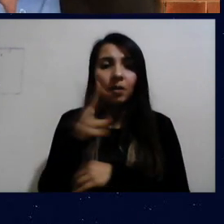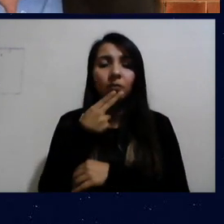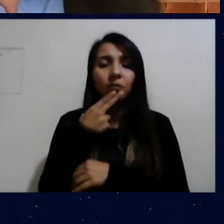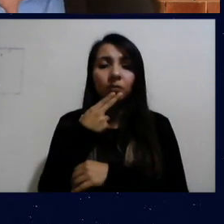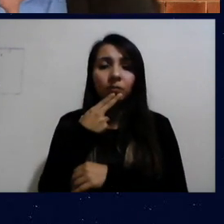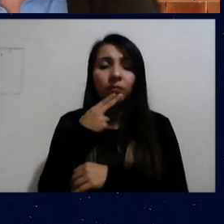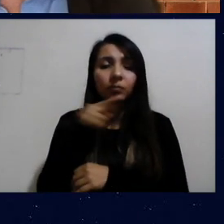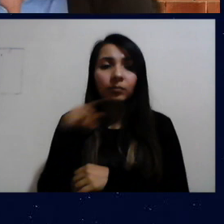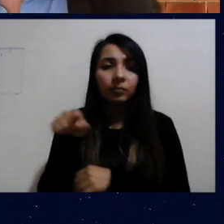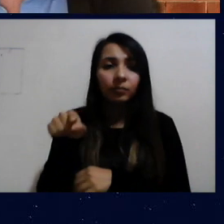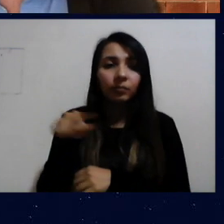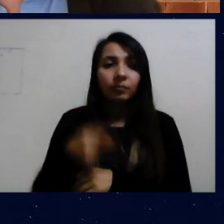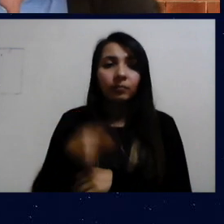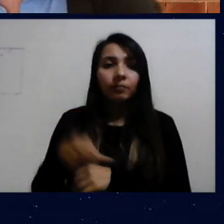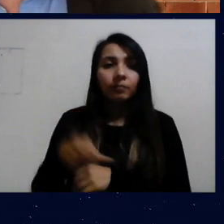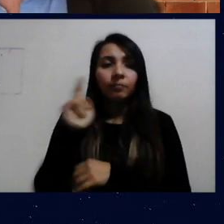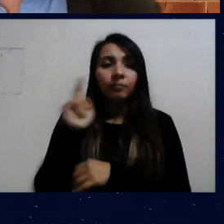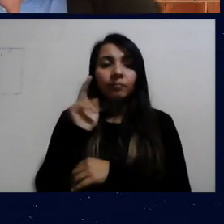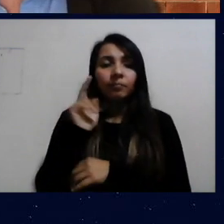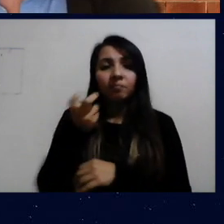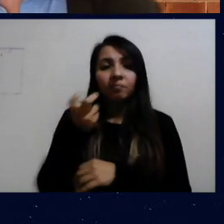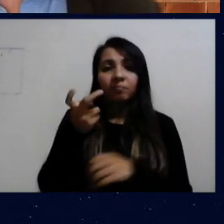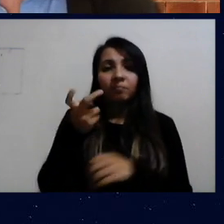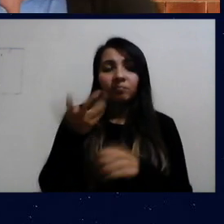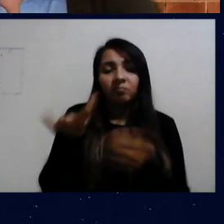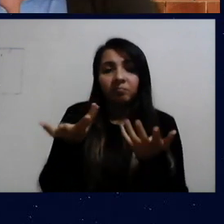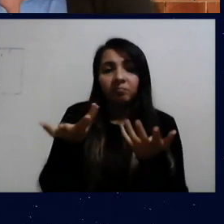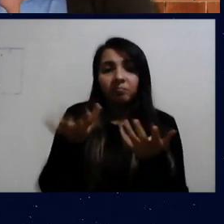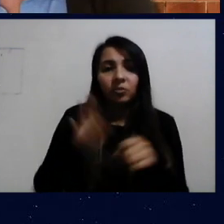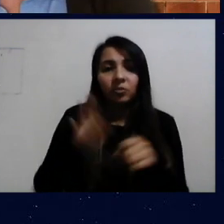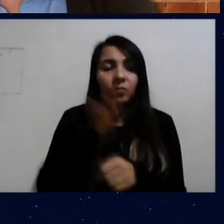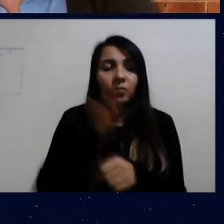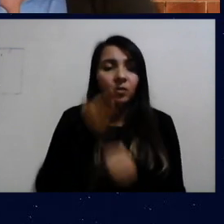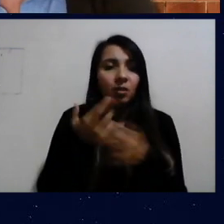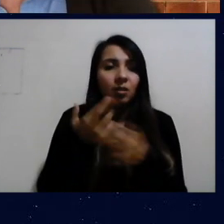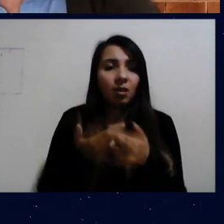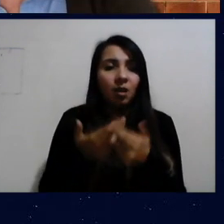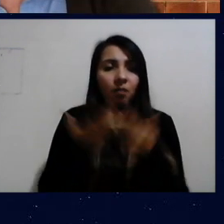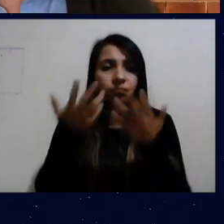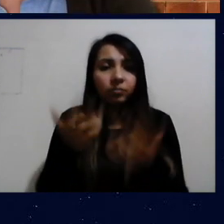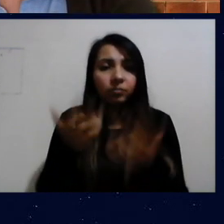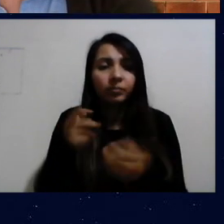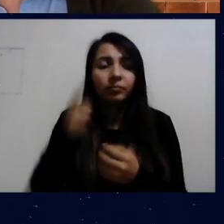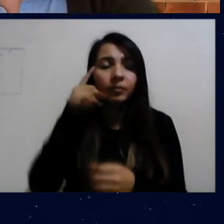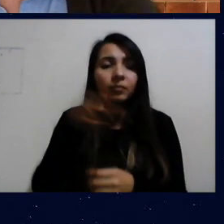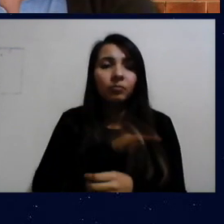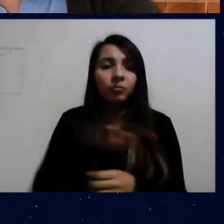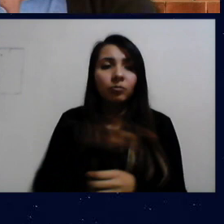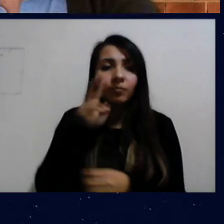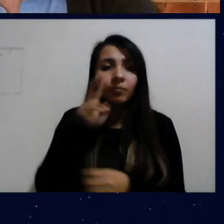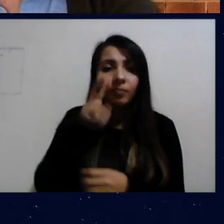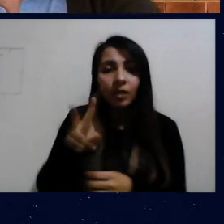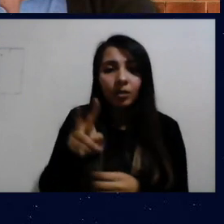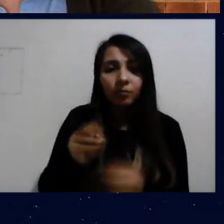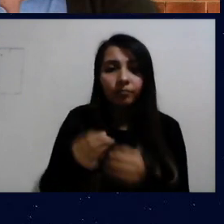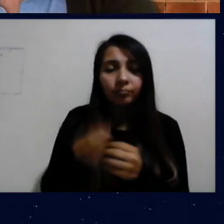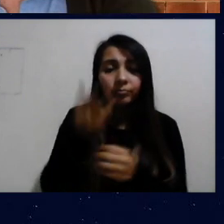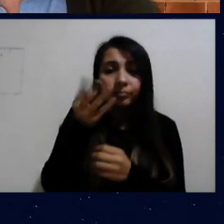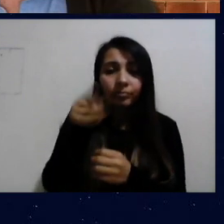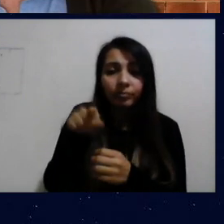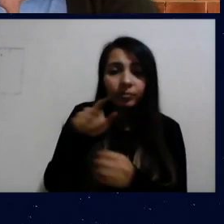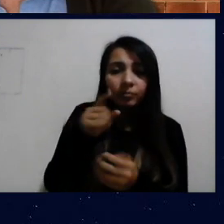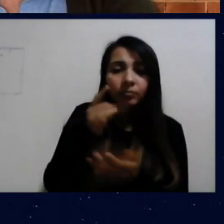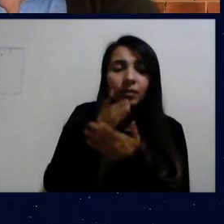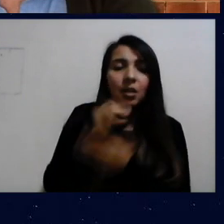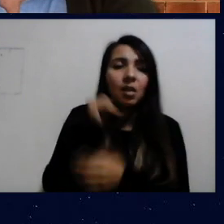es suficientemente intensa como para detectarla también en radiofrecuencias, se puede ver, ¿no? Pero en general, yo creo que, o sea, por